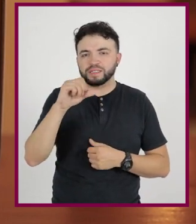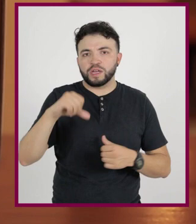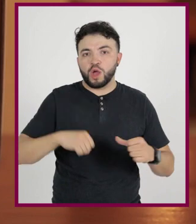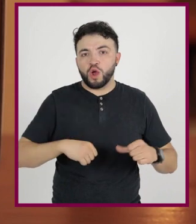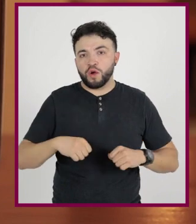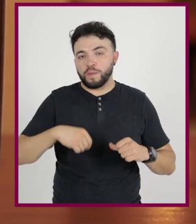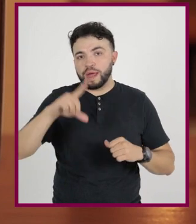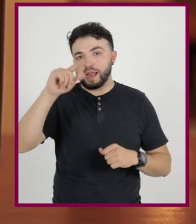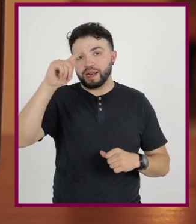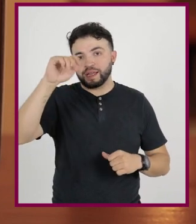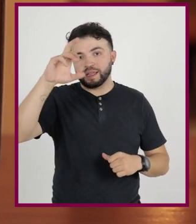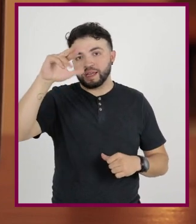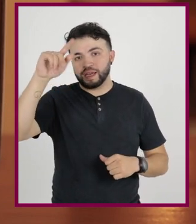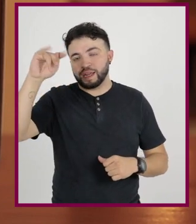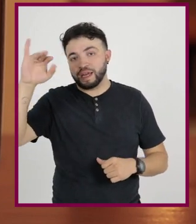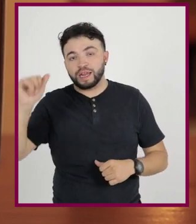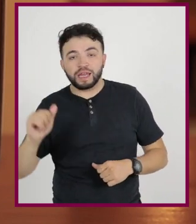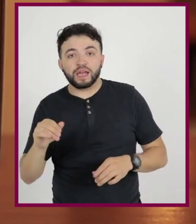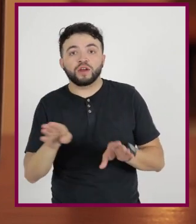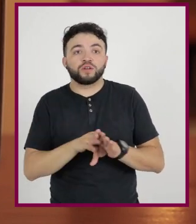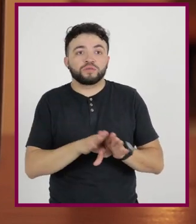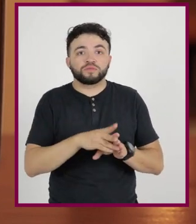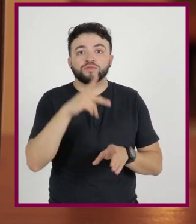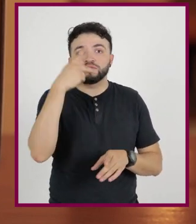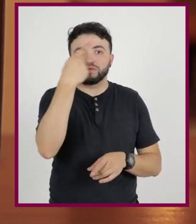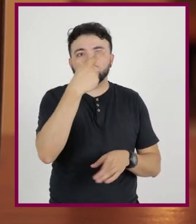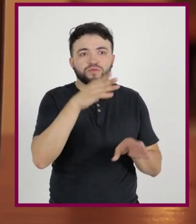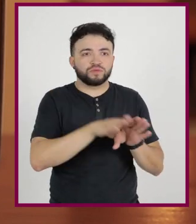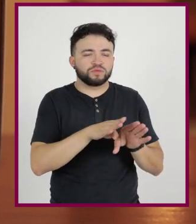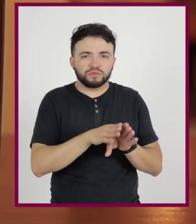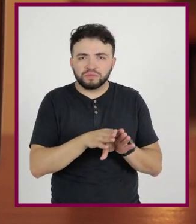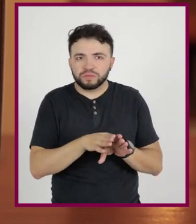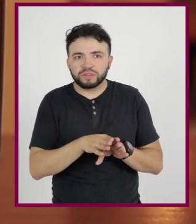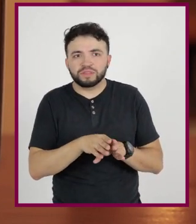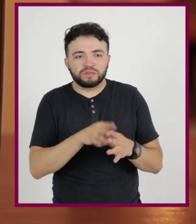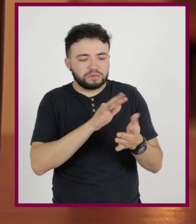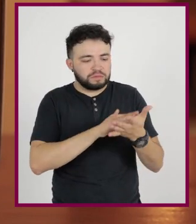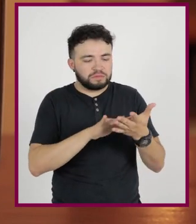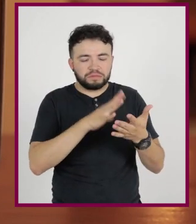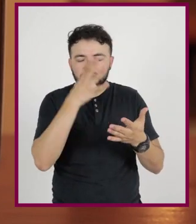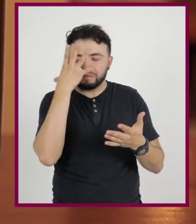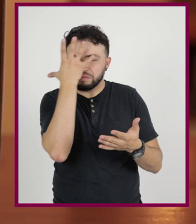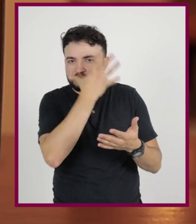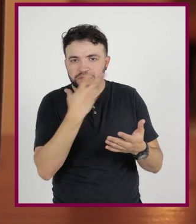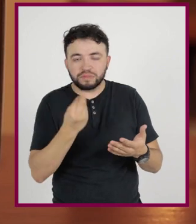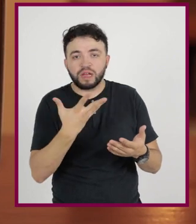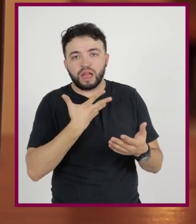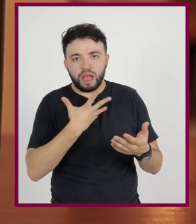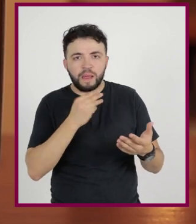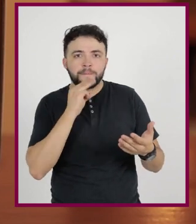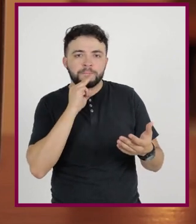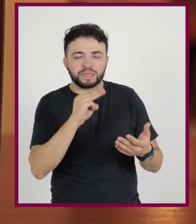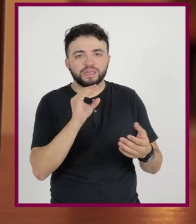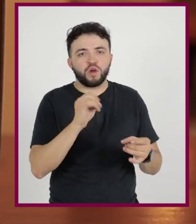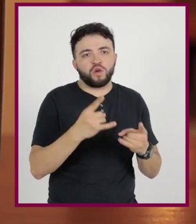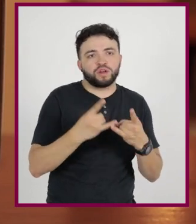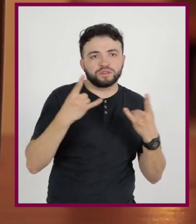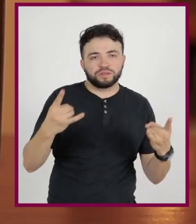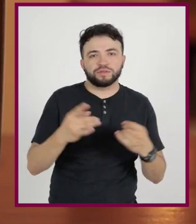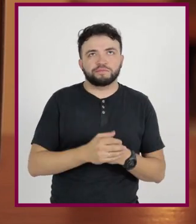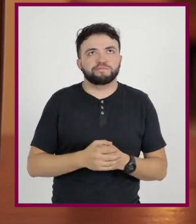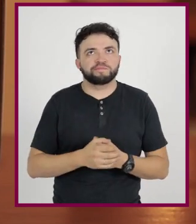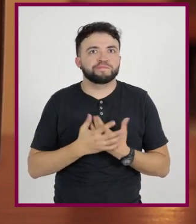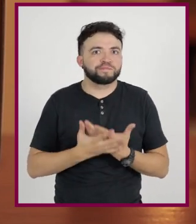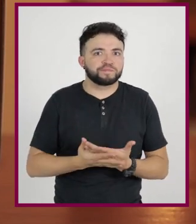es una forma de arte, es la manera de expresar la belleza en palabras escritas, claro, incluyendo algún mensaje o